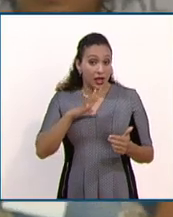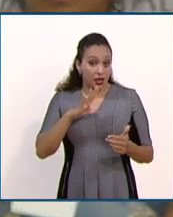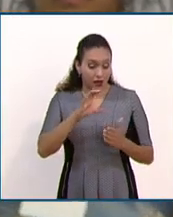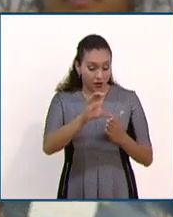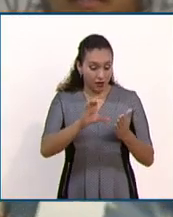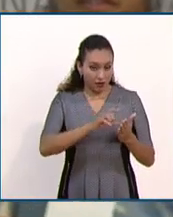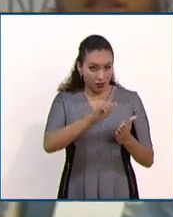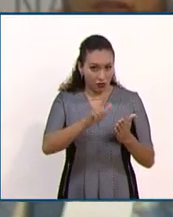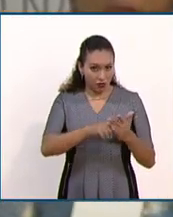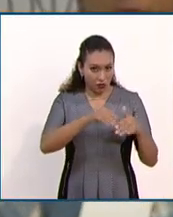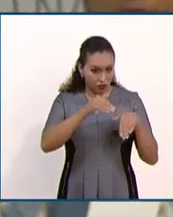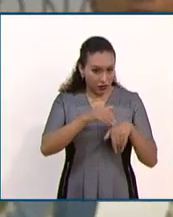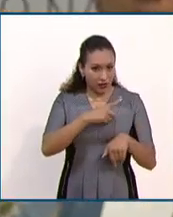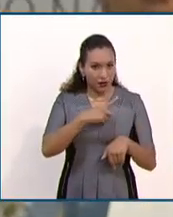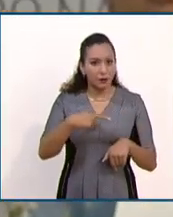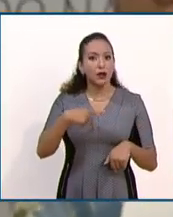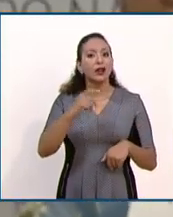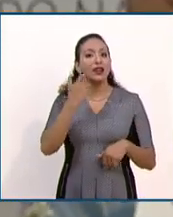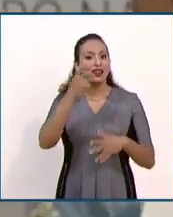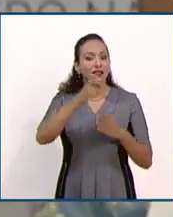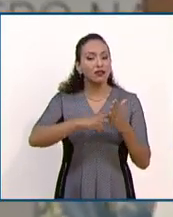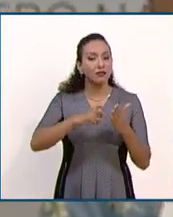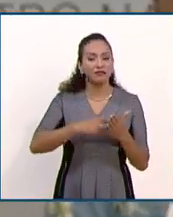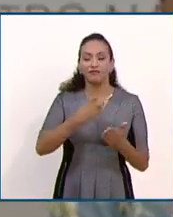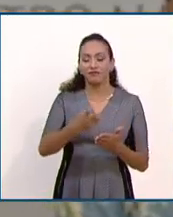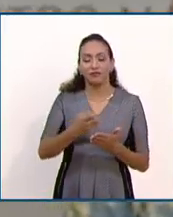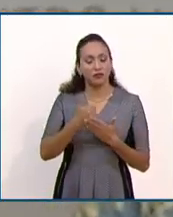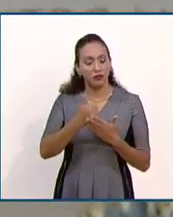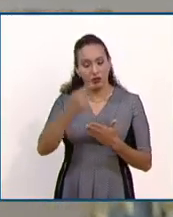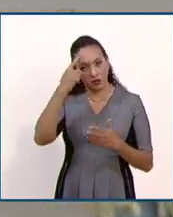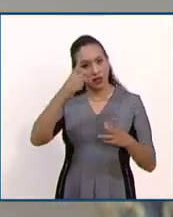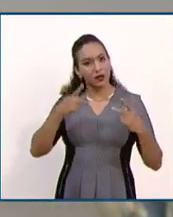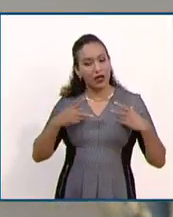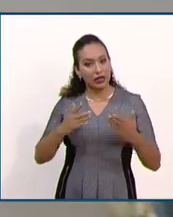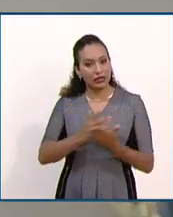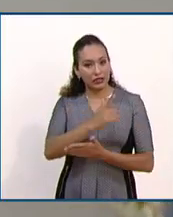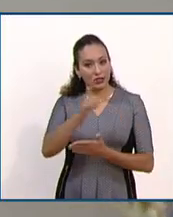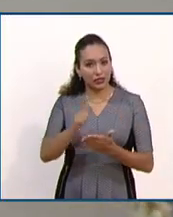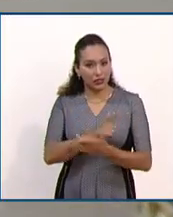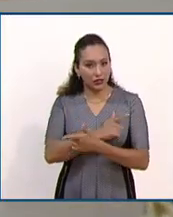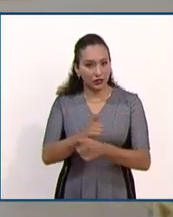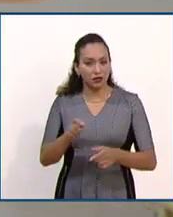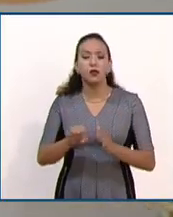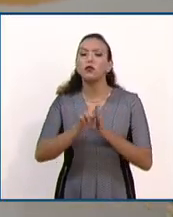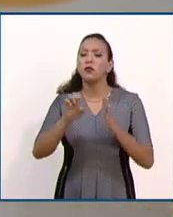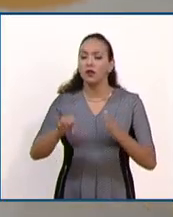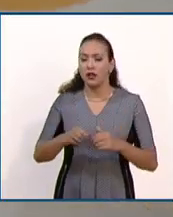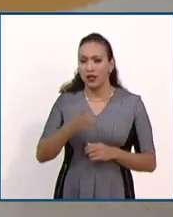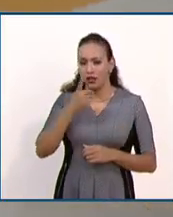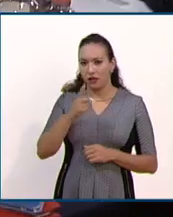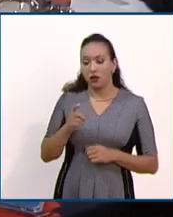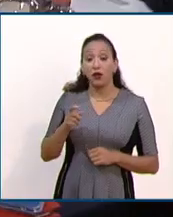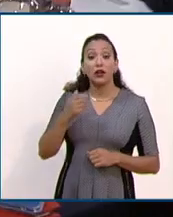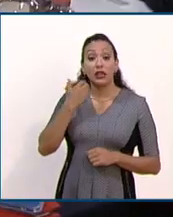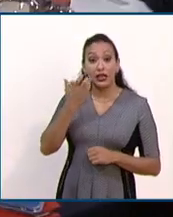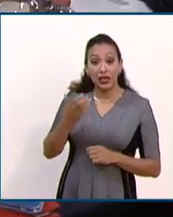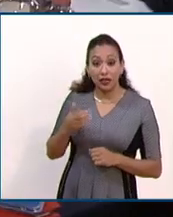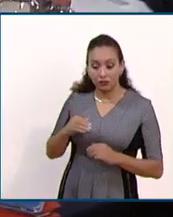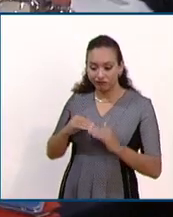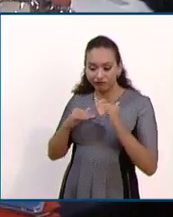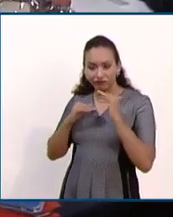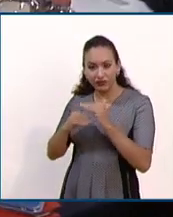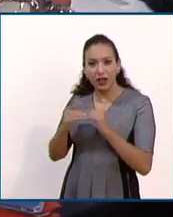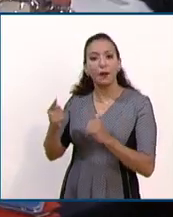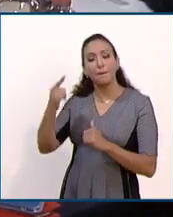constitucional de mantenerlo, se atenta contra el propio Estado de Derecho. Un claro ejemplo de esto, dijo, son las restricciones que se pretenden